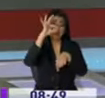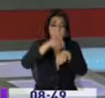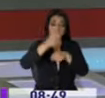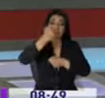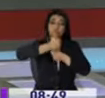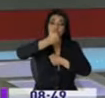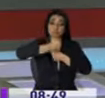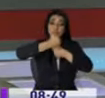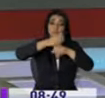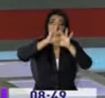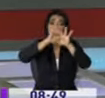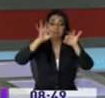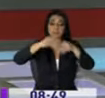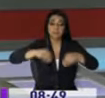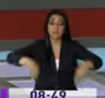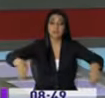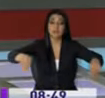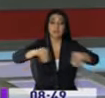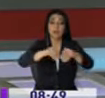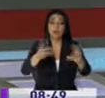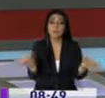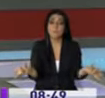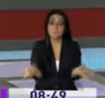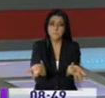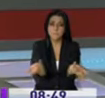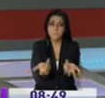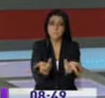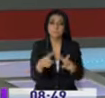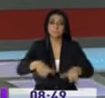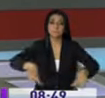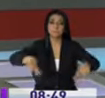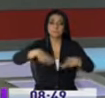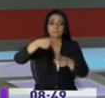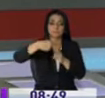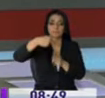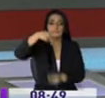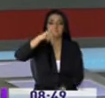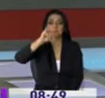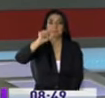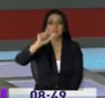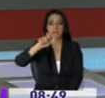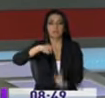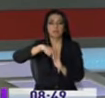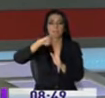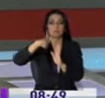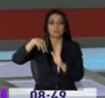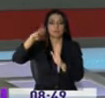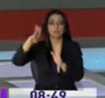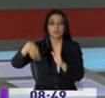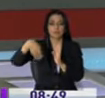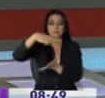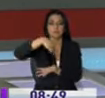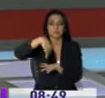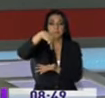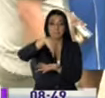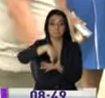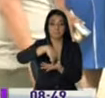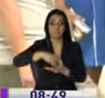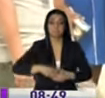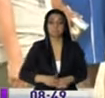en la limpieza de un terreno. Este hecho sucedió en el sitio La Pila, ya en el Cantón Montecristi, en la provincia de Manabí.